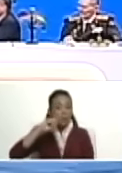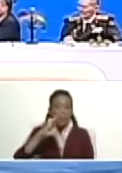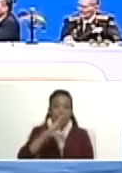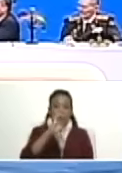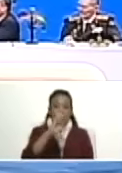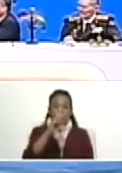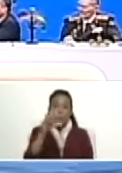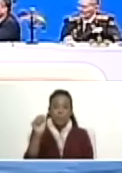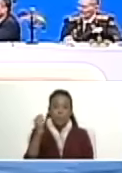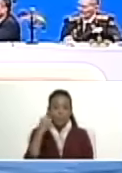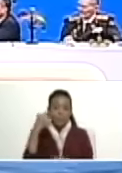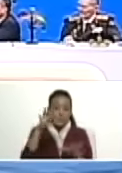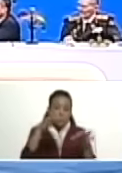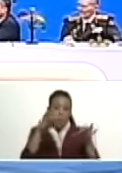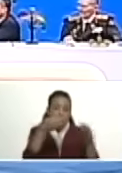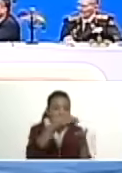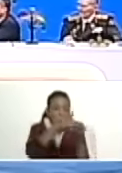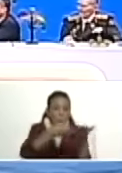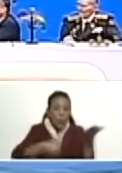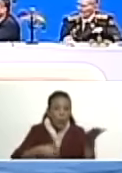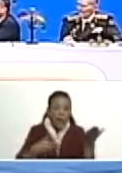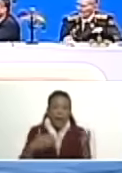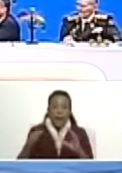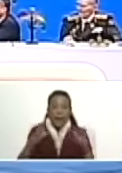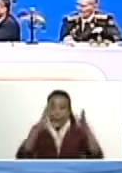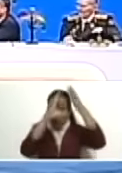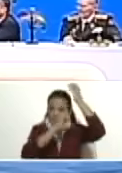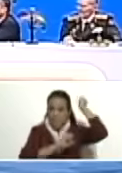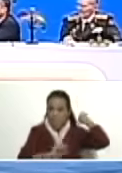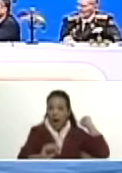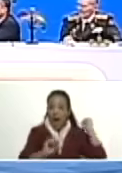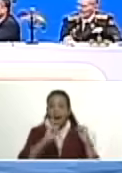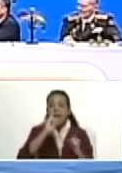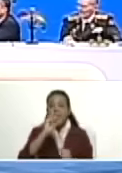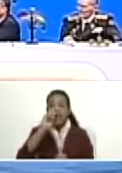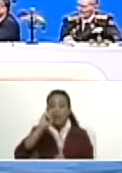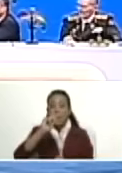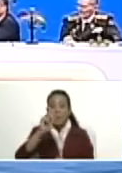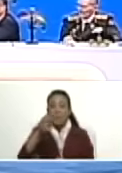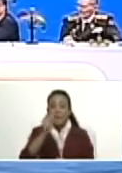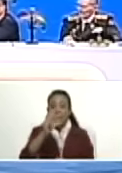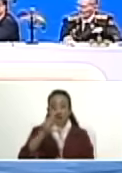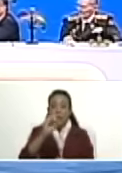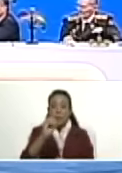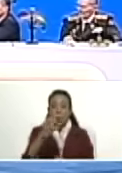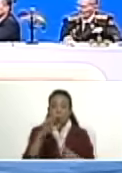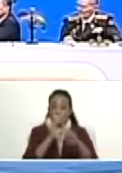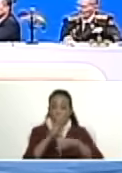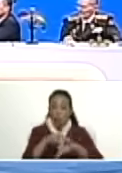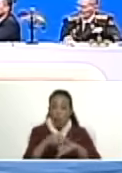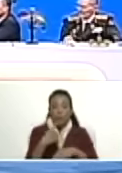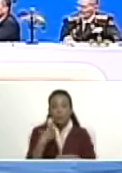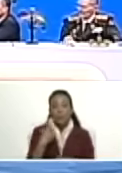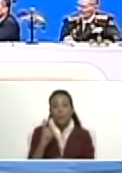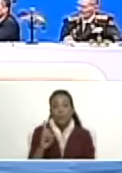la carta que envía el canciller Ignacio Iribarren Borges, canciller del gobierno de Raúl